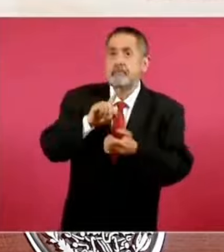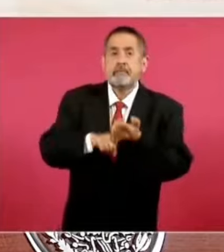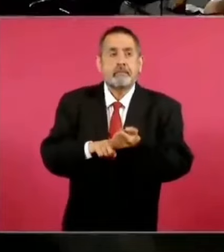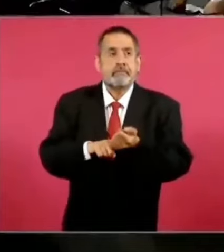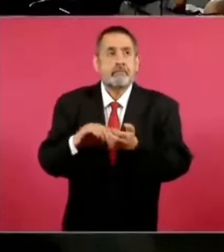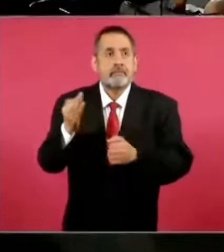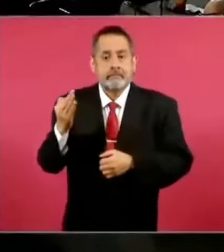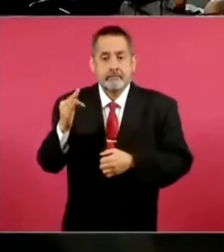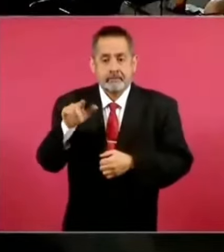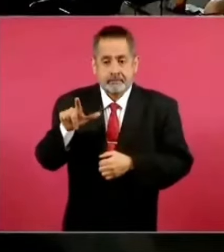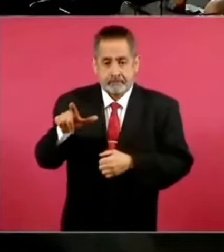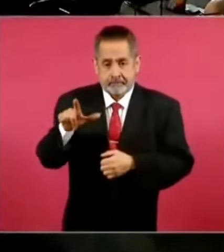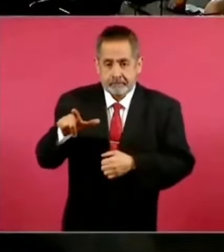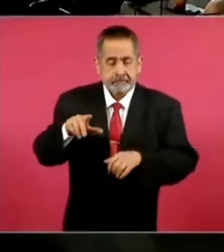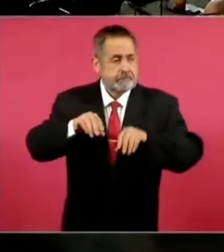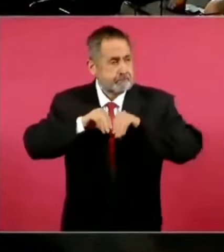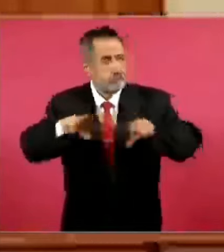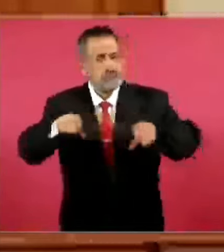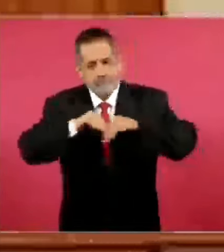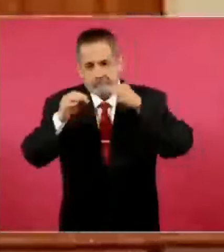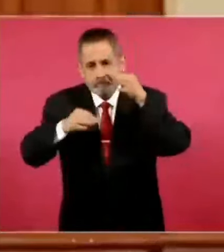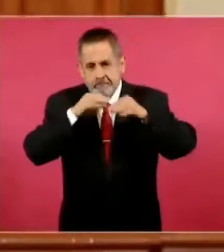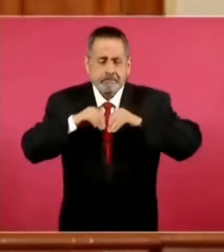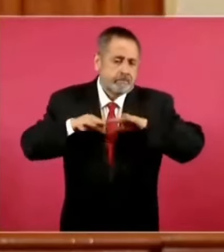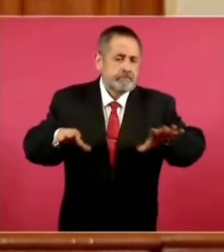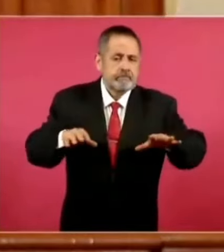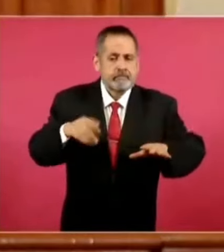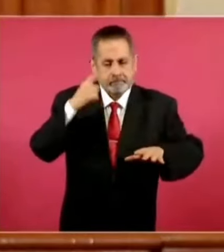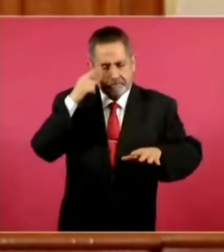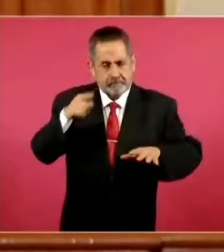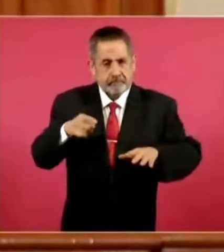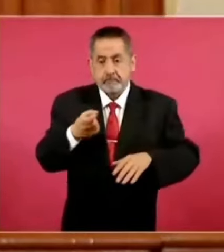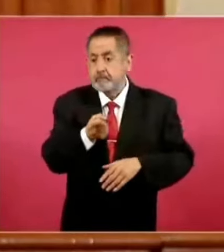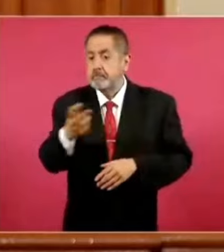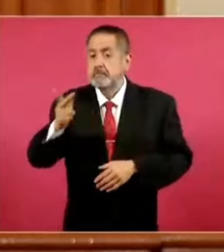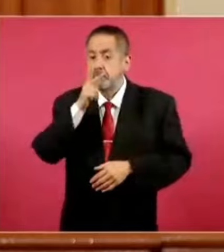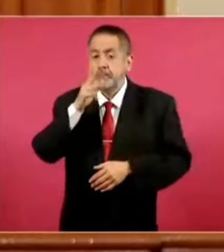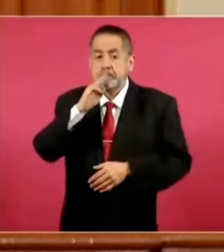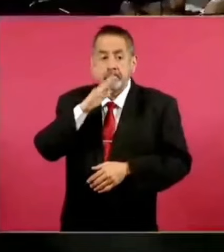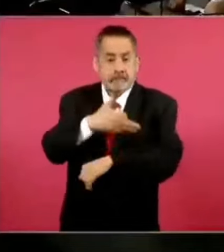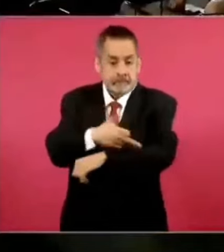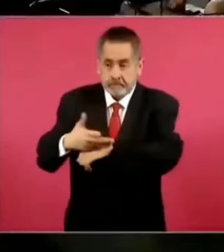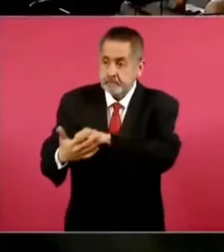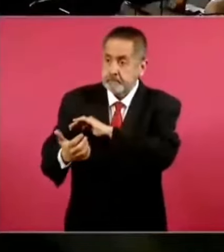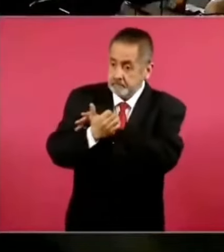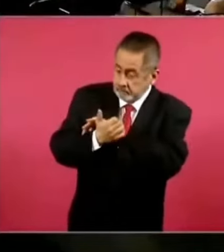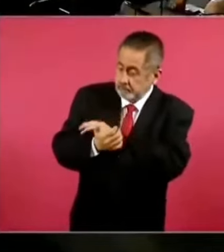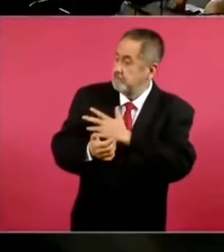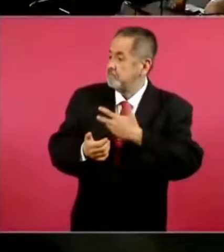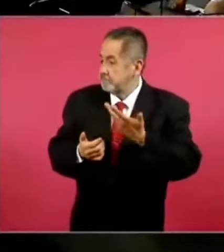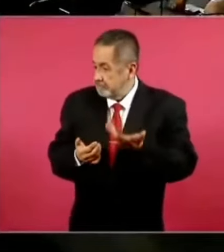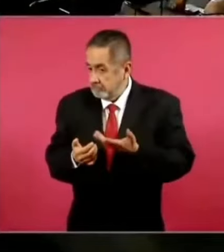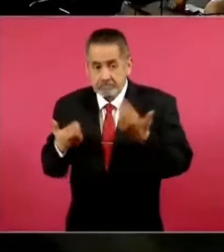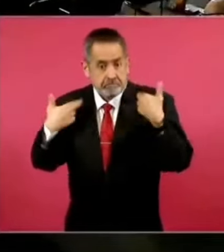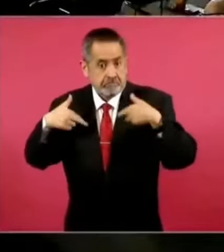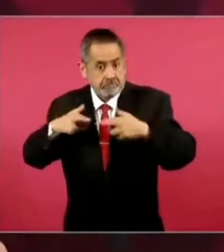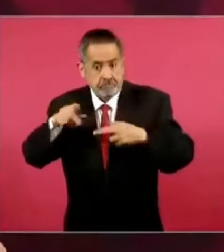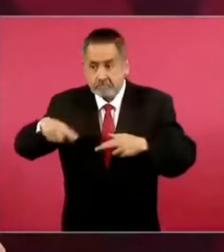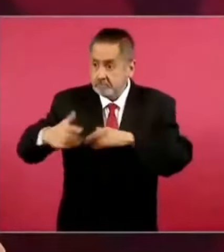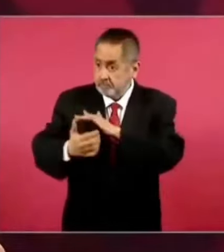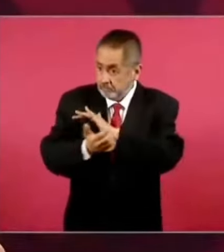febrero. Y lo pidieron padres de familia y lo pidieron también maestras,